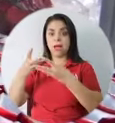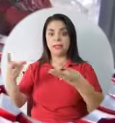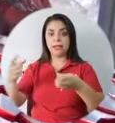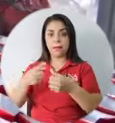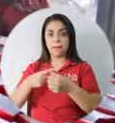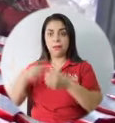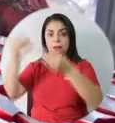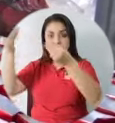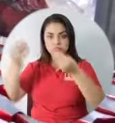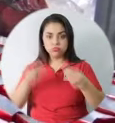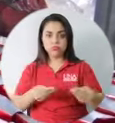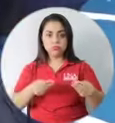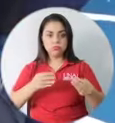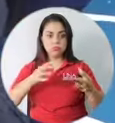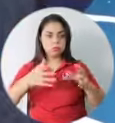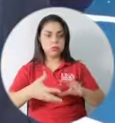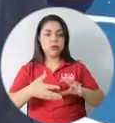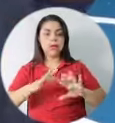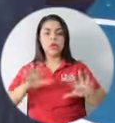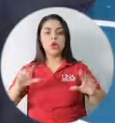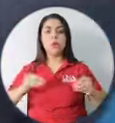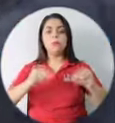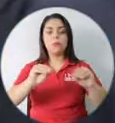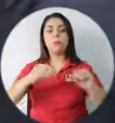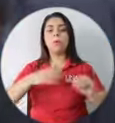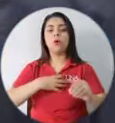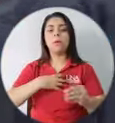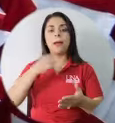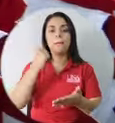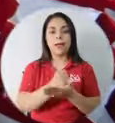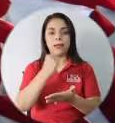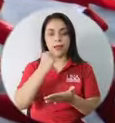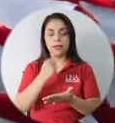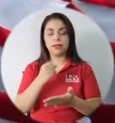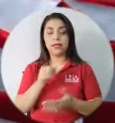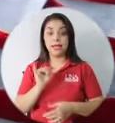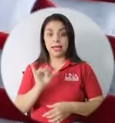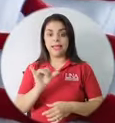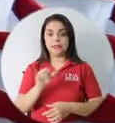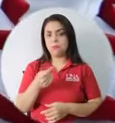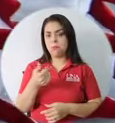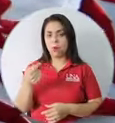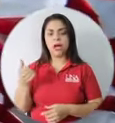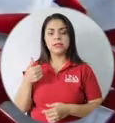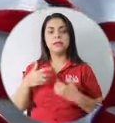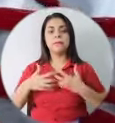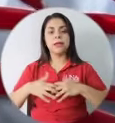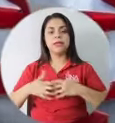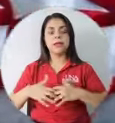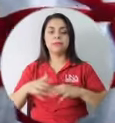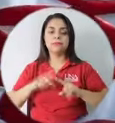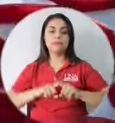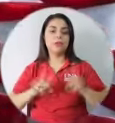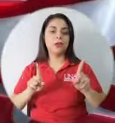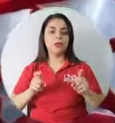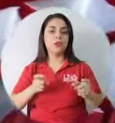y tienen sus propias marcas. De estos industriales son pocas empresas y son las que